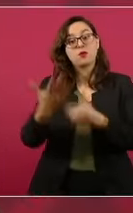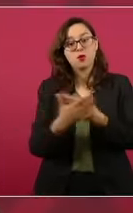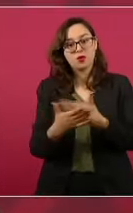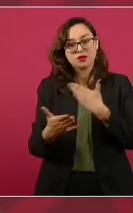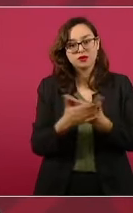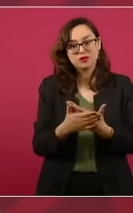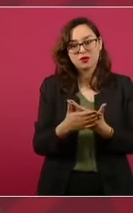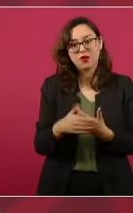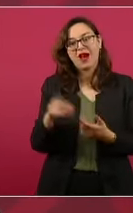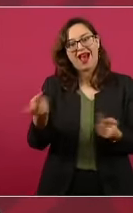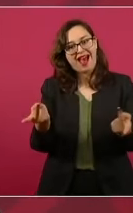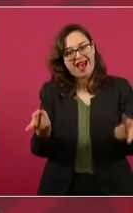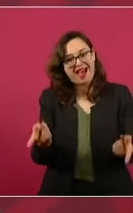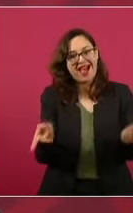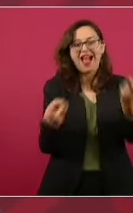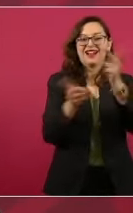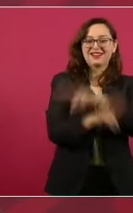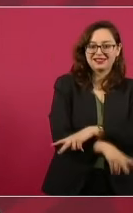ese partido,